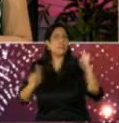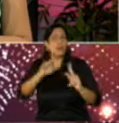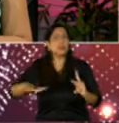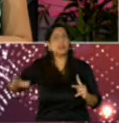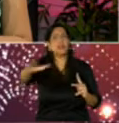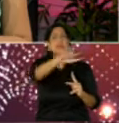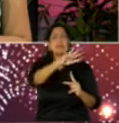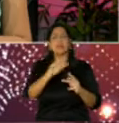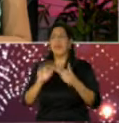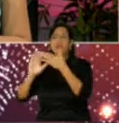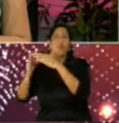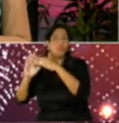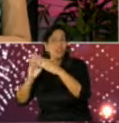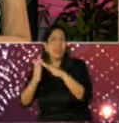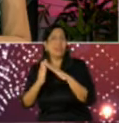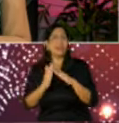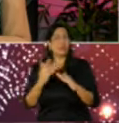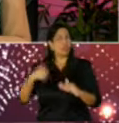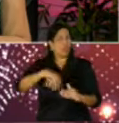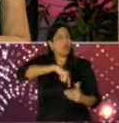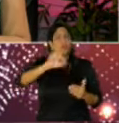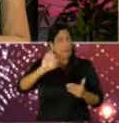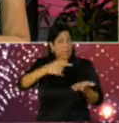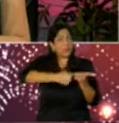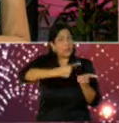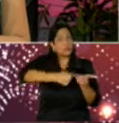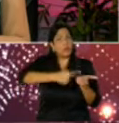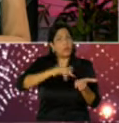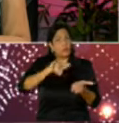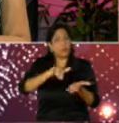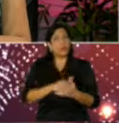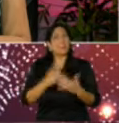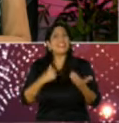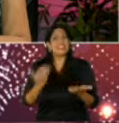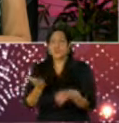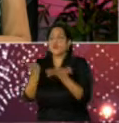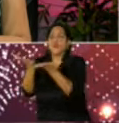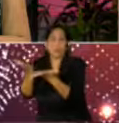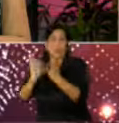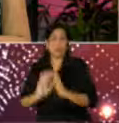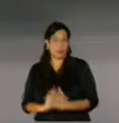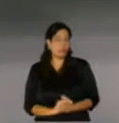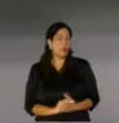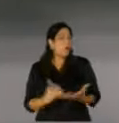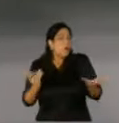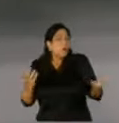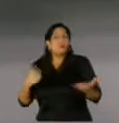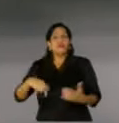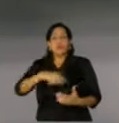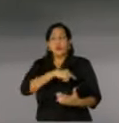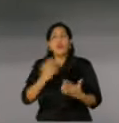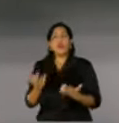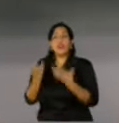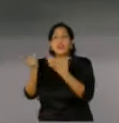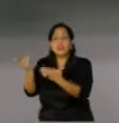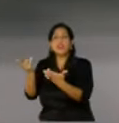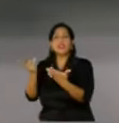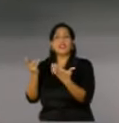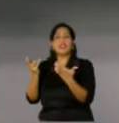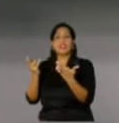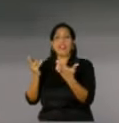de los sistemas comunitarios. Y, por ejemplo, nosotros damos recomendaciones abarcadoras